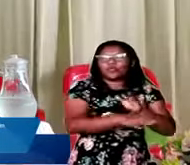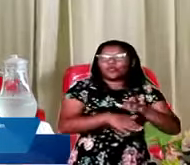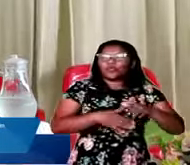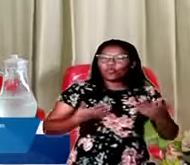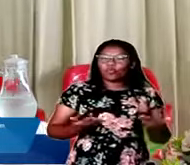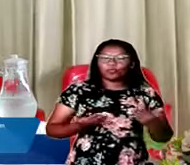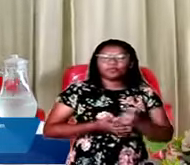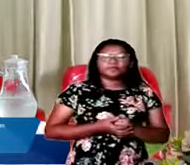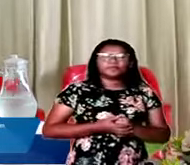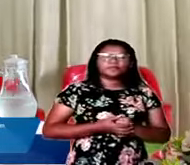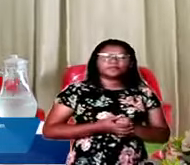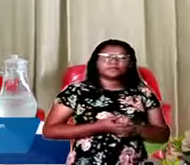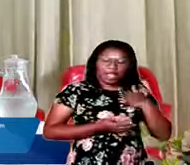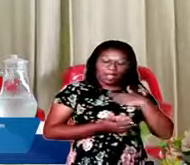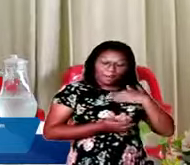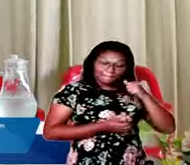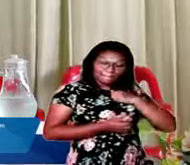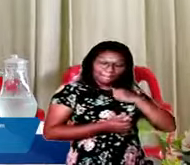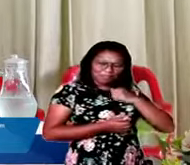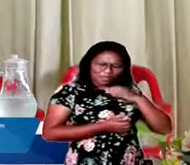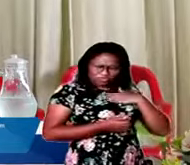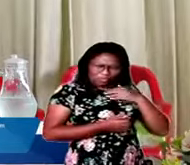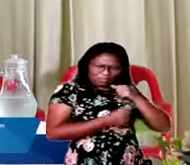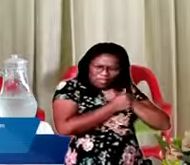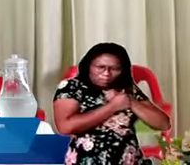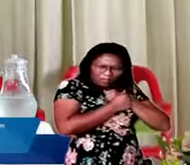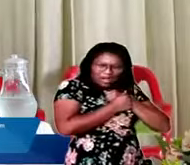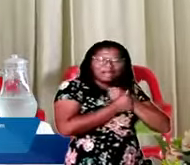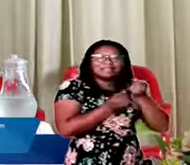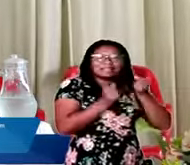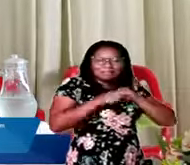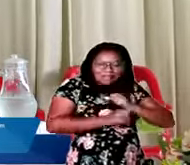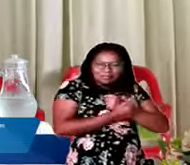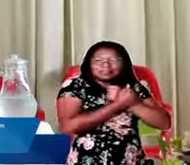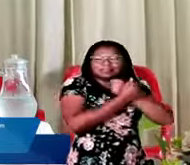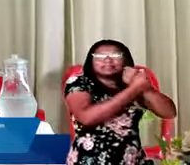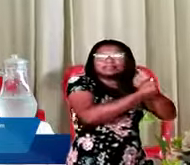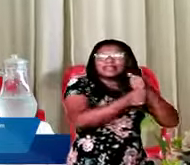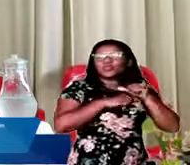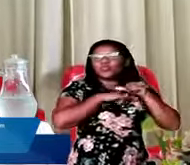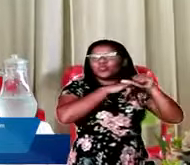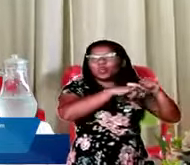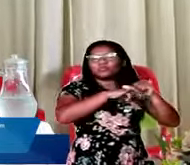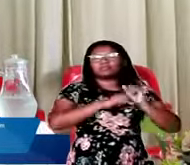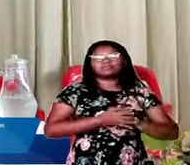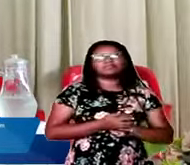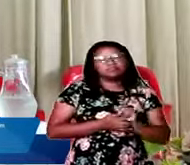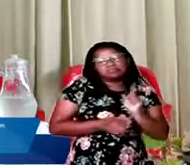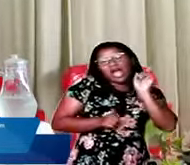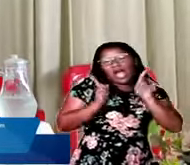Como se ama usted mismo. Claro, es verdad que hay gente que ni se aman ellos.